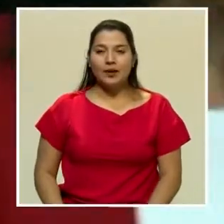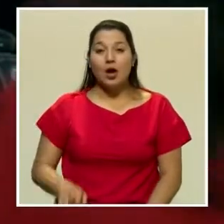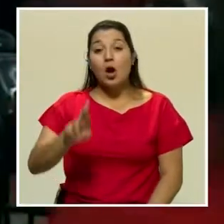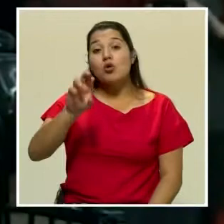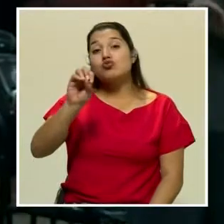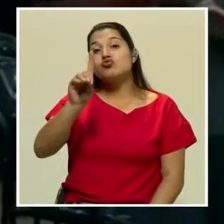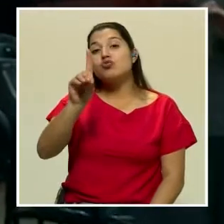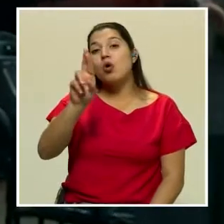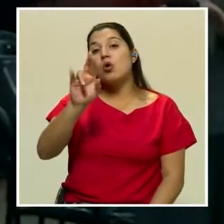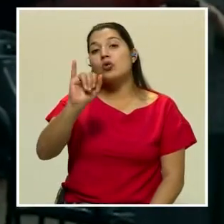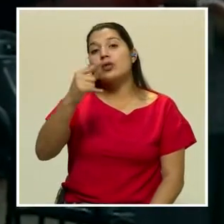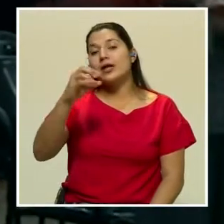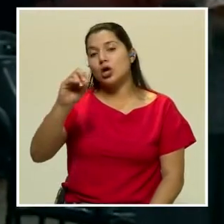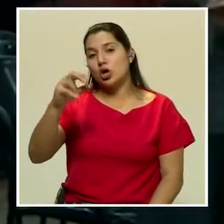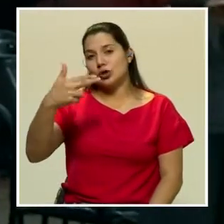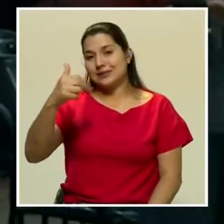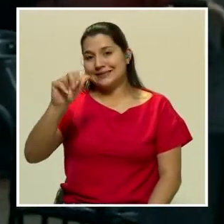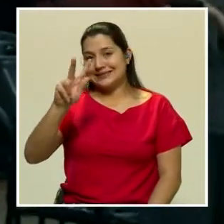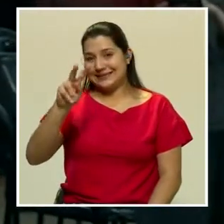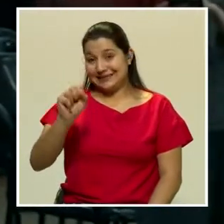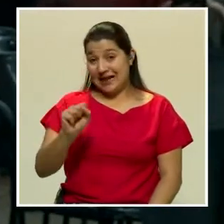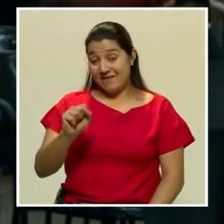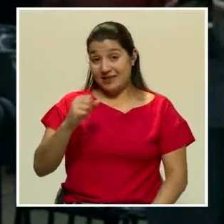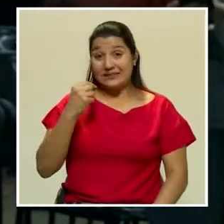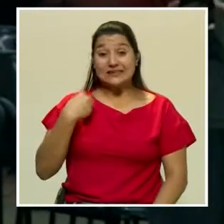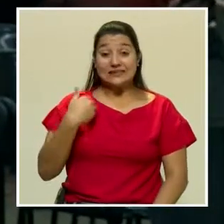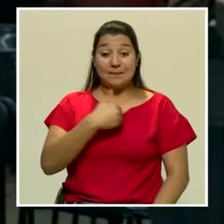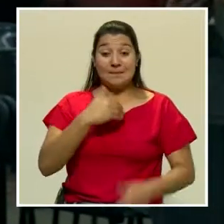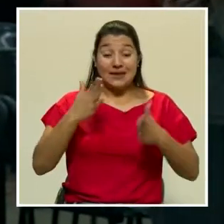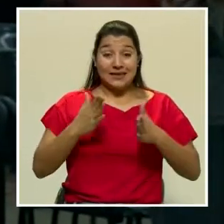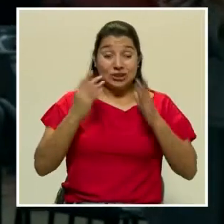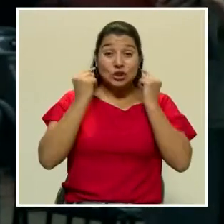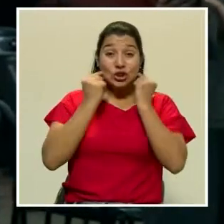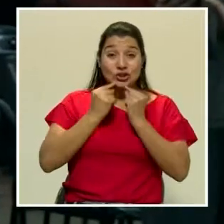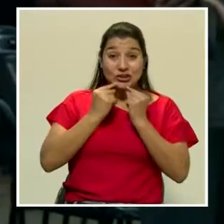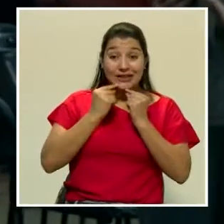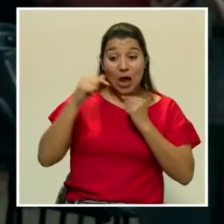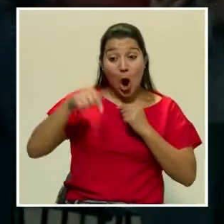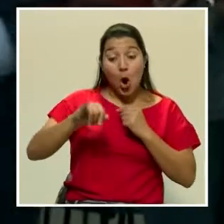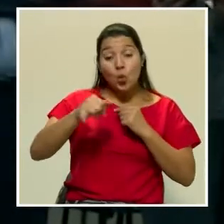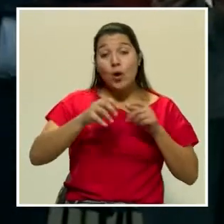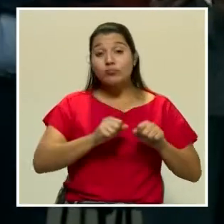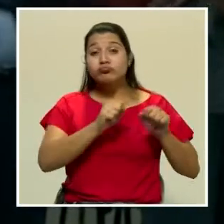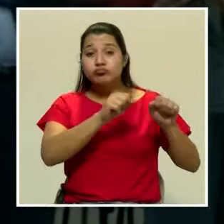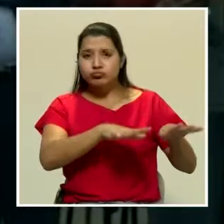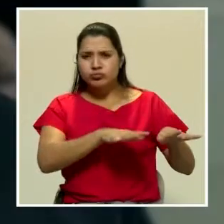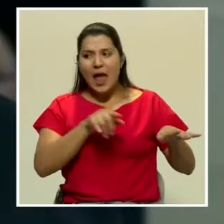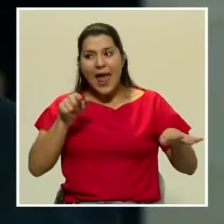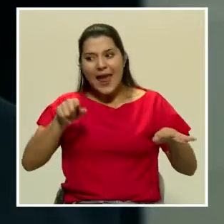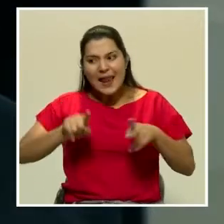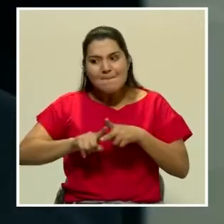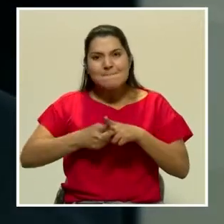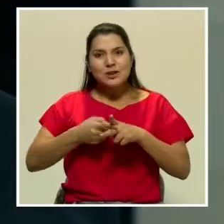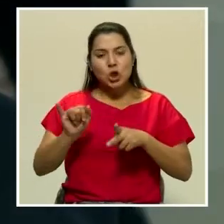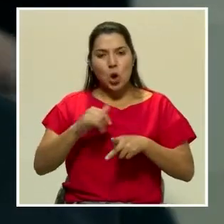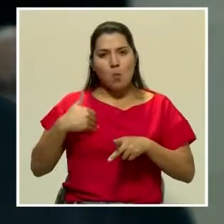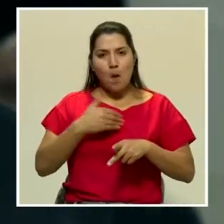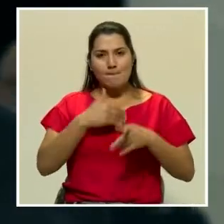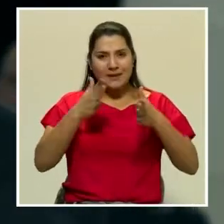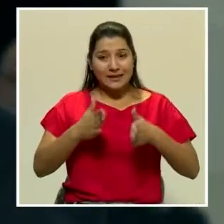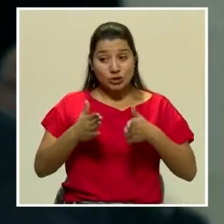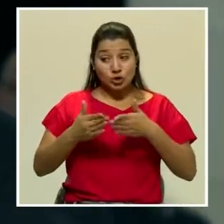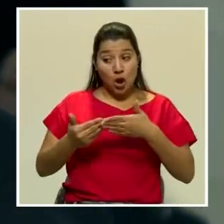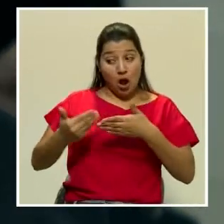Rodrigo Chávez, ministro de Hacienda, quien asumió el pasado mes de octubre su cargo, puso la renuncia este jueves. Esto después de varias situaciones que